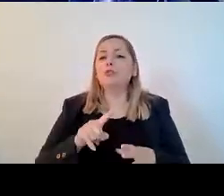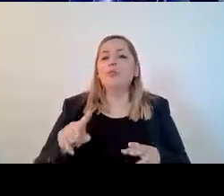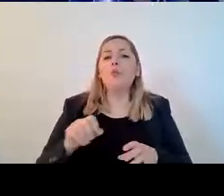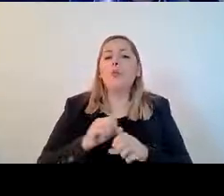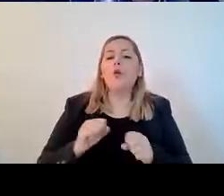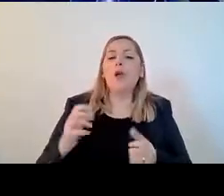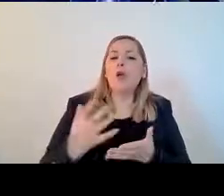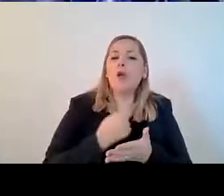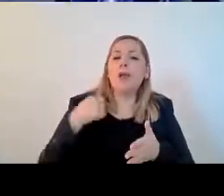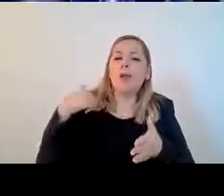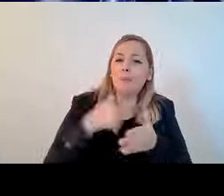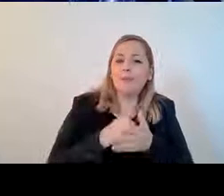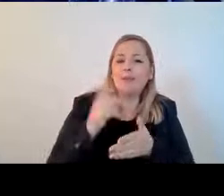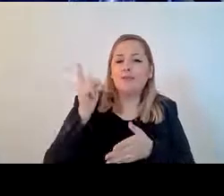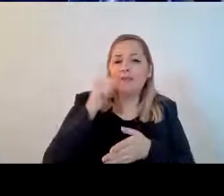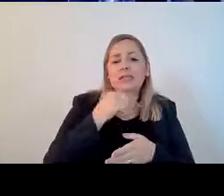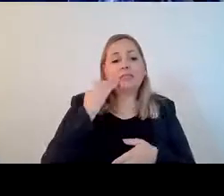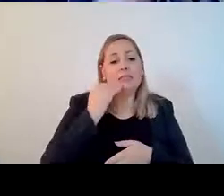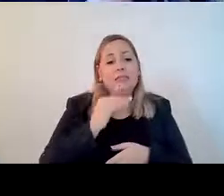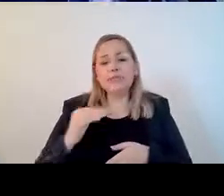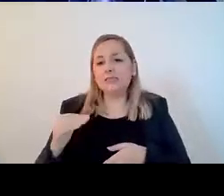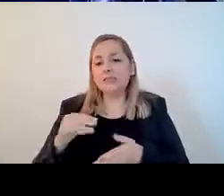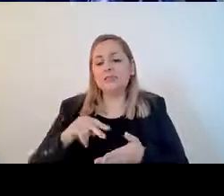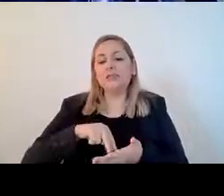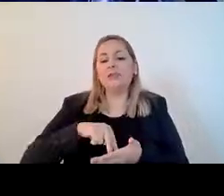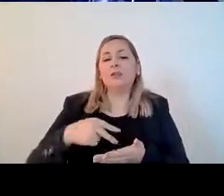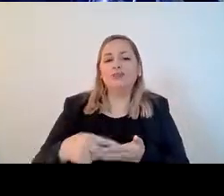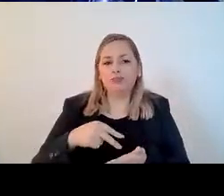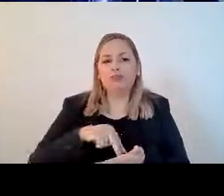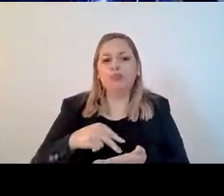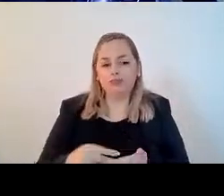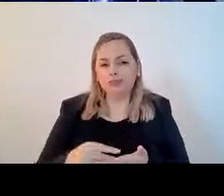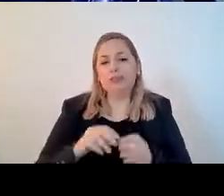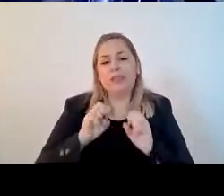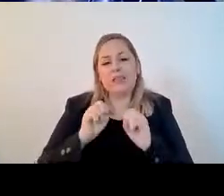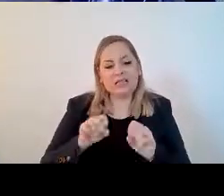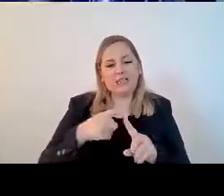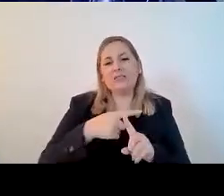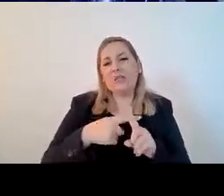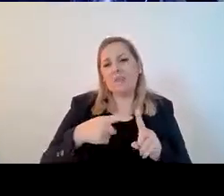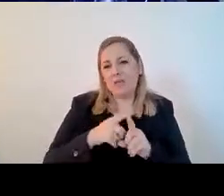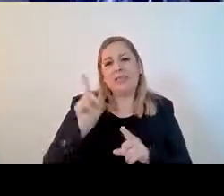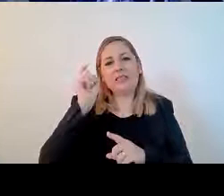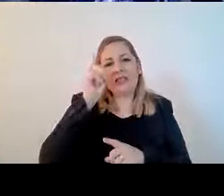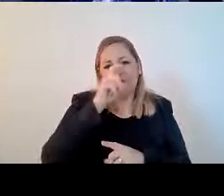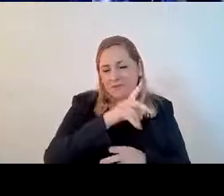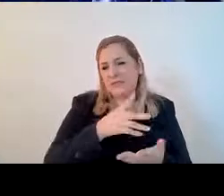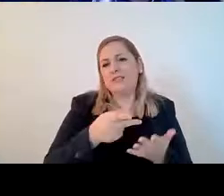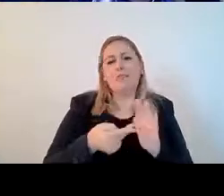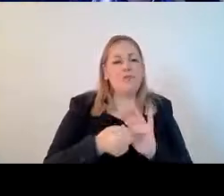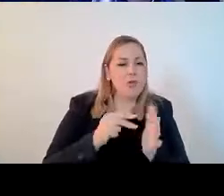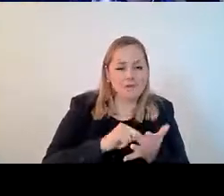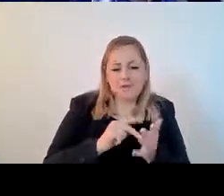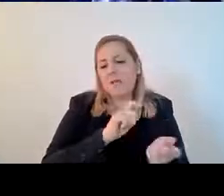la meta final y el niño va tropezando a lo largo de la enseñanza media con dificultades, con cambios de colegio